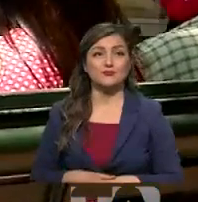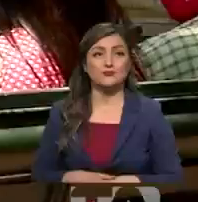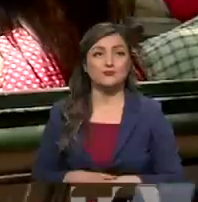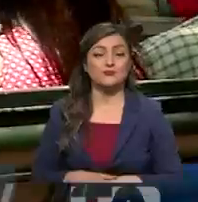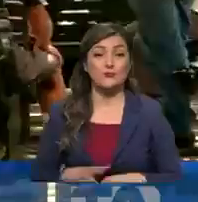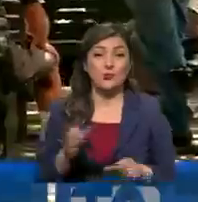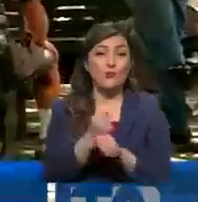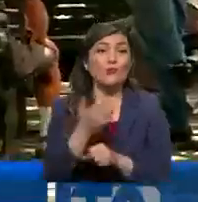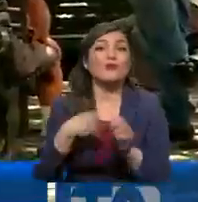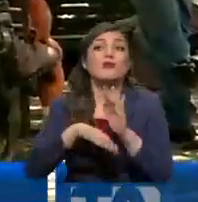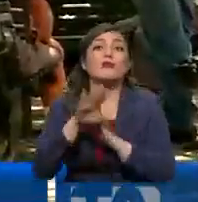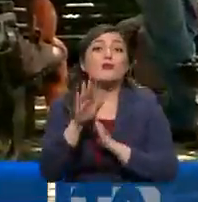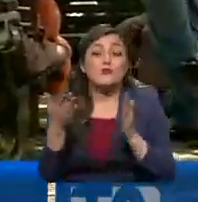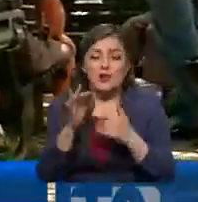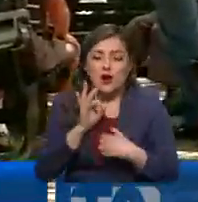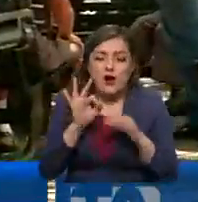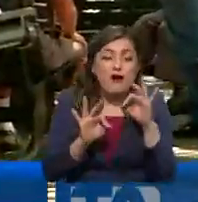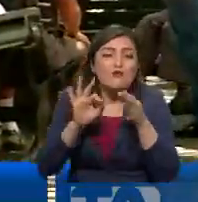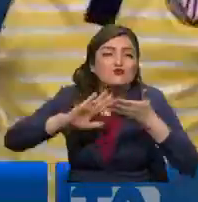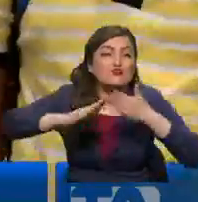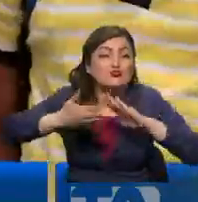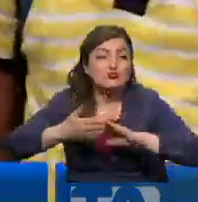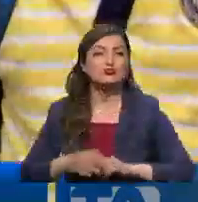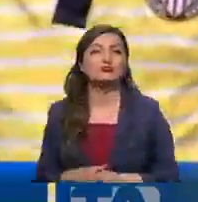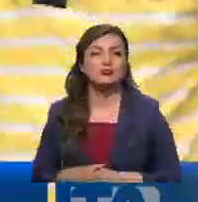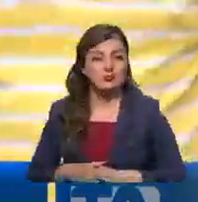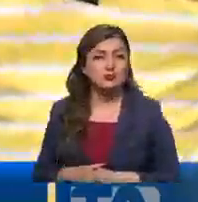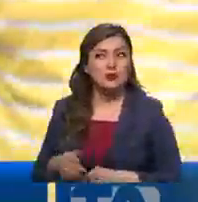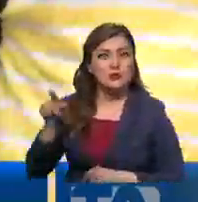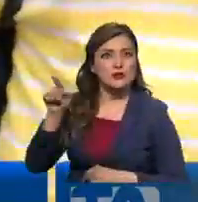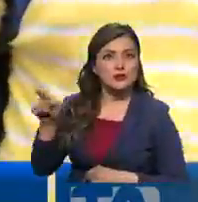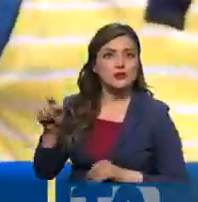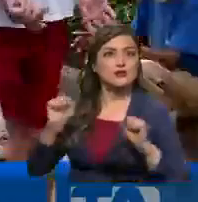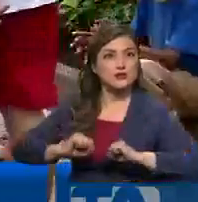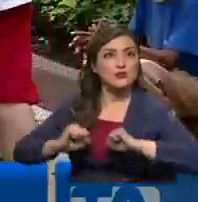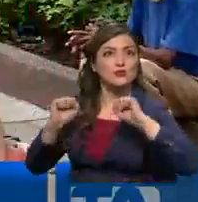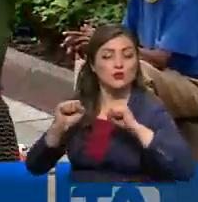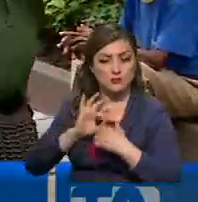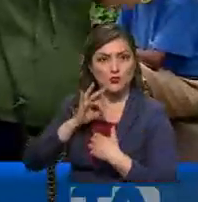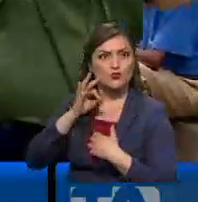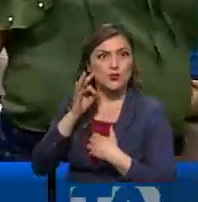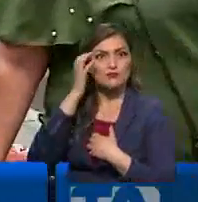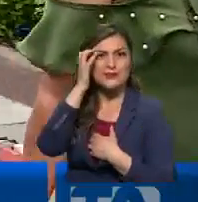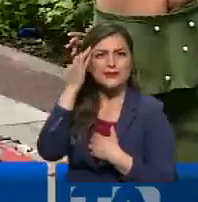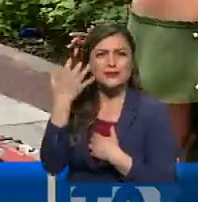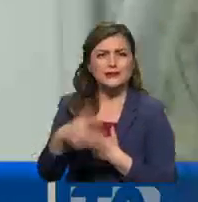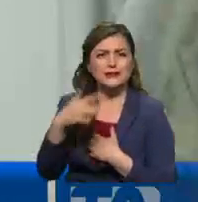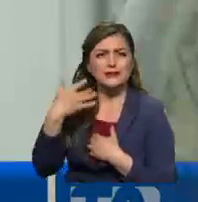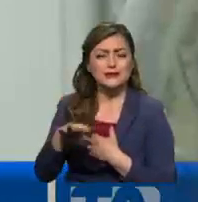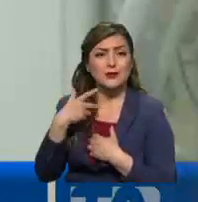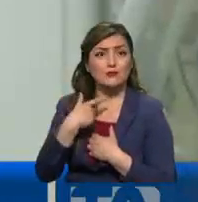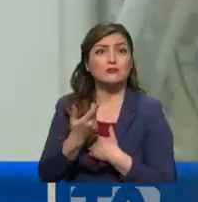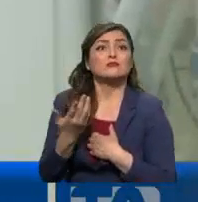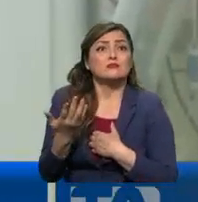registros realizados corresponden a transmisiones comunitarias, lo que podría traer como consecuencia que esta variante de preocupación rápidamente